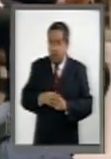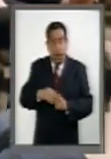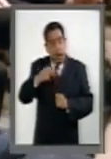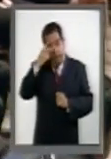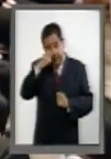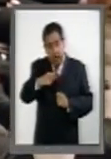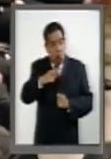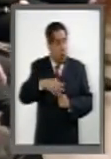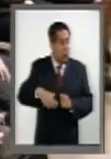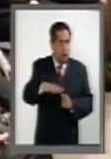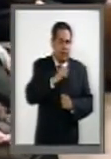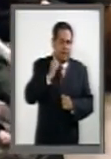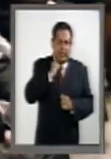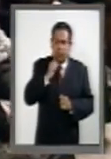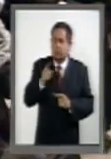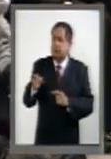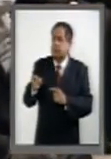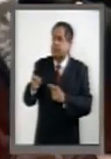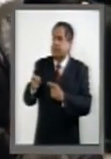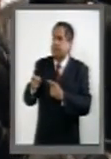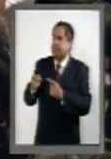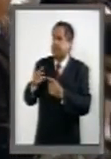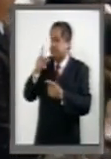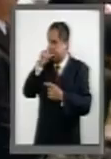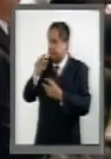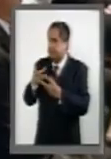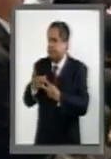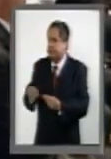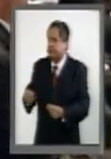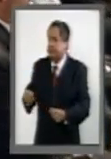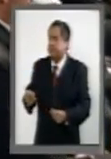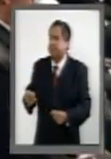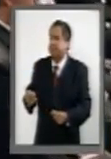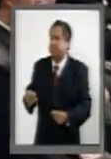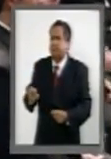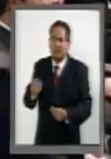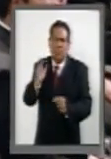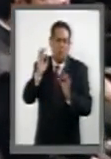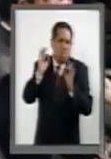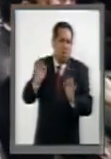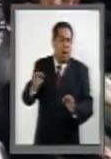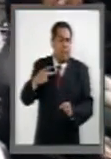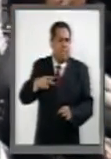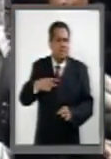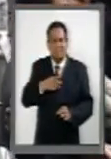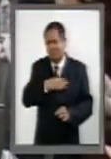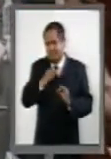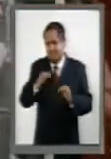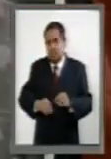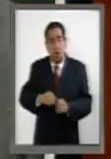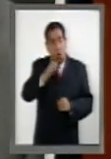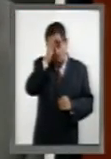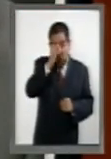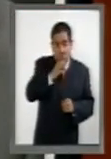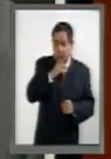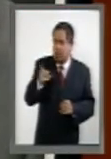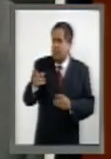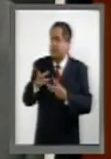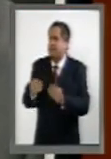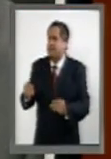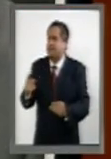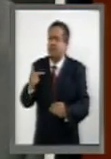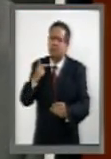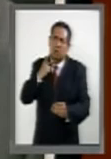el Senado pierden a un gran senador, un excelente ser humano. Coahuila pierde a un gran político